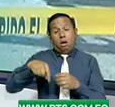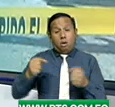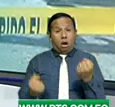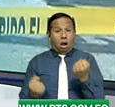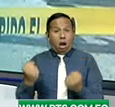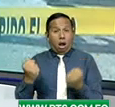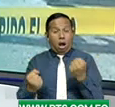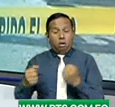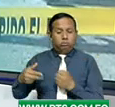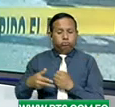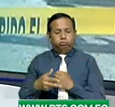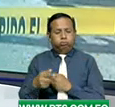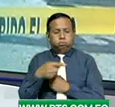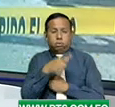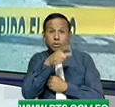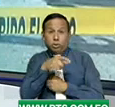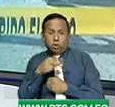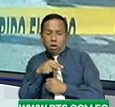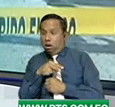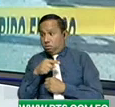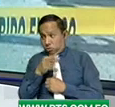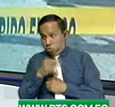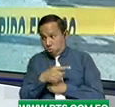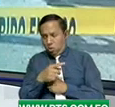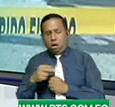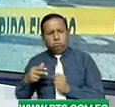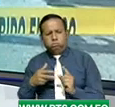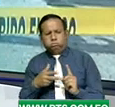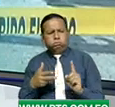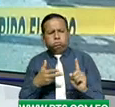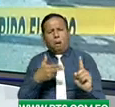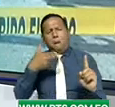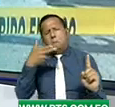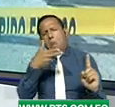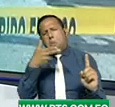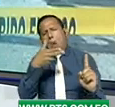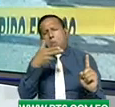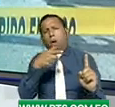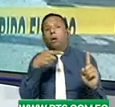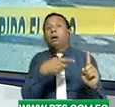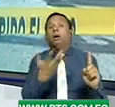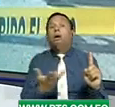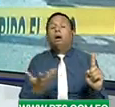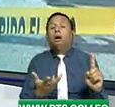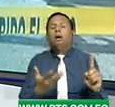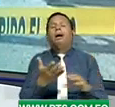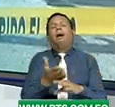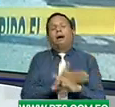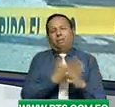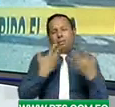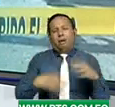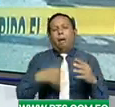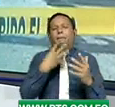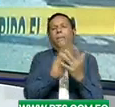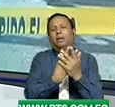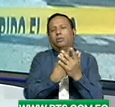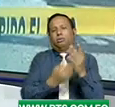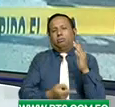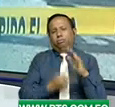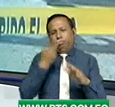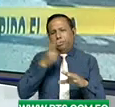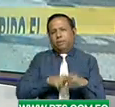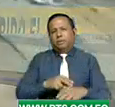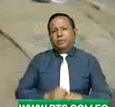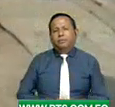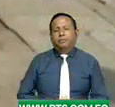y tras divisar a la víctima le dispararon por varias ocasiones. La víctima tenía antecedentes penales.